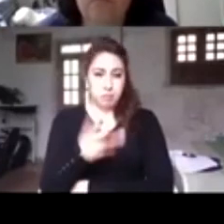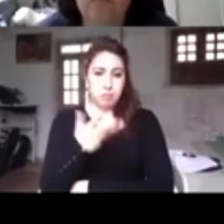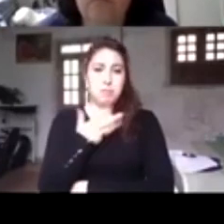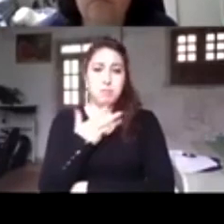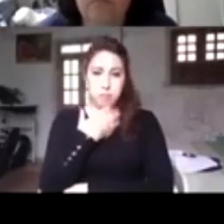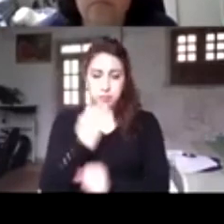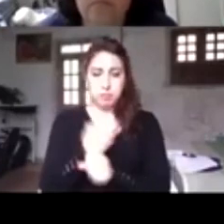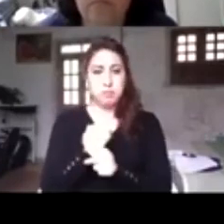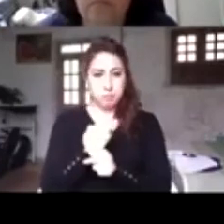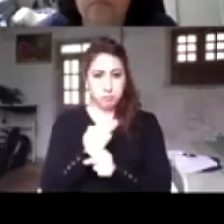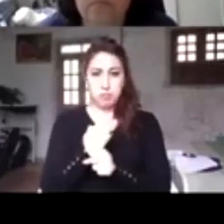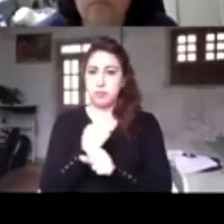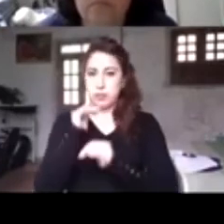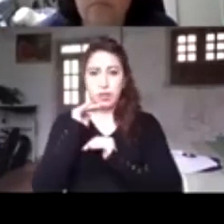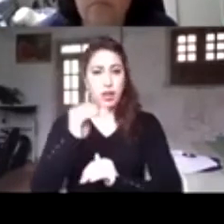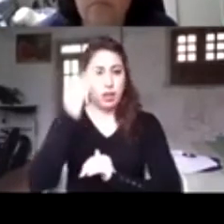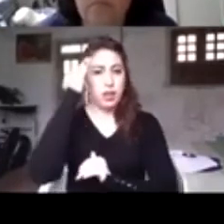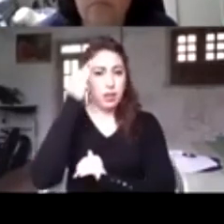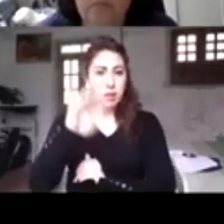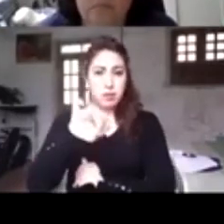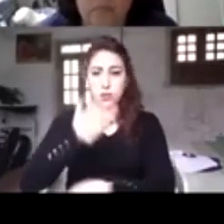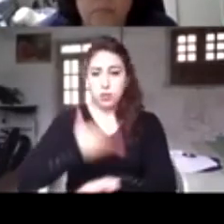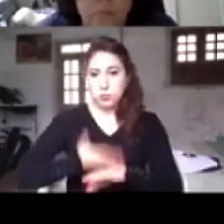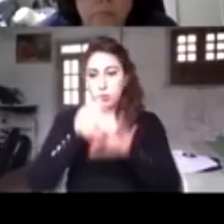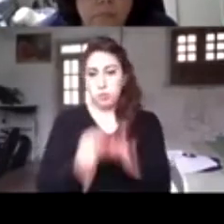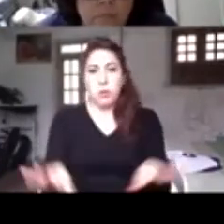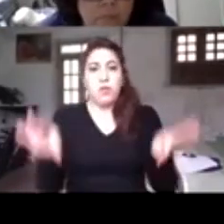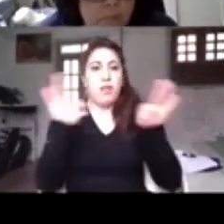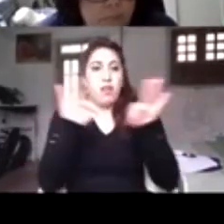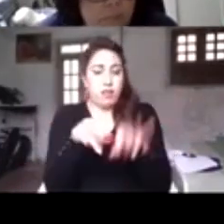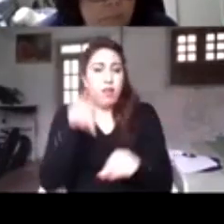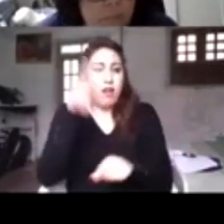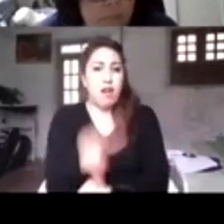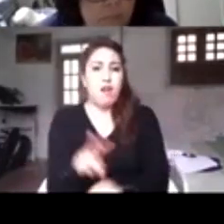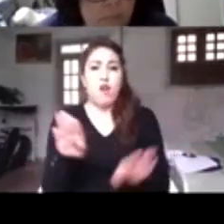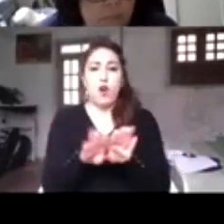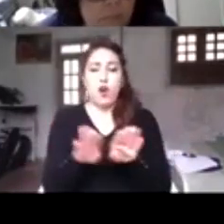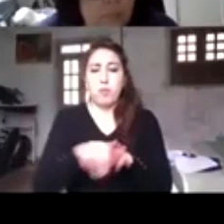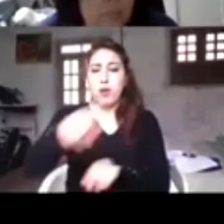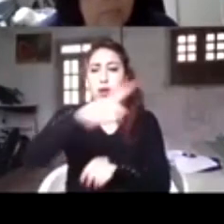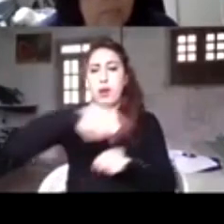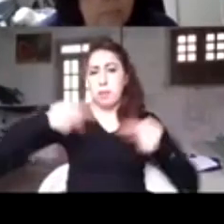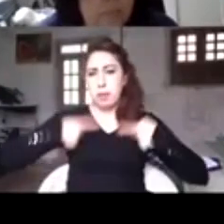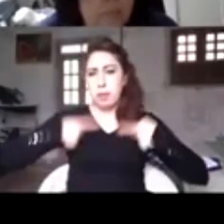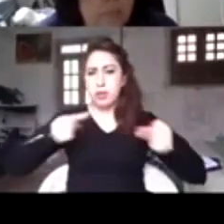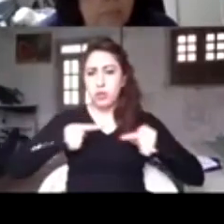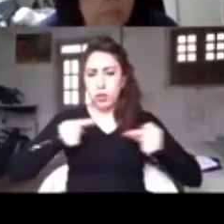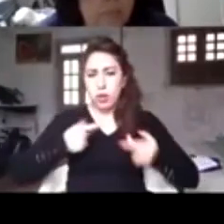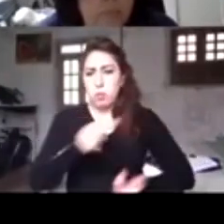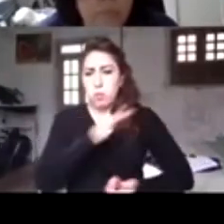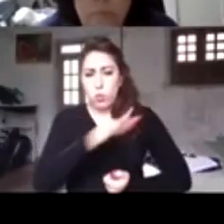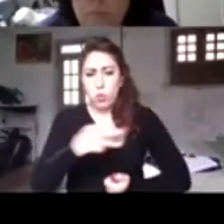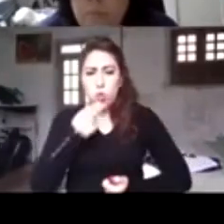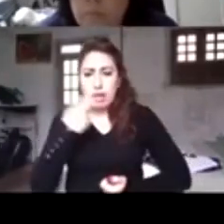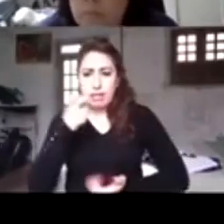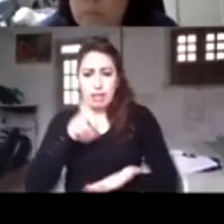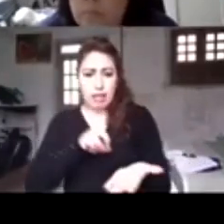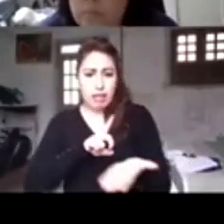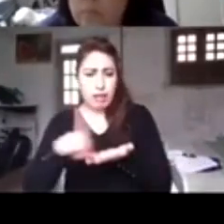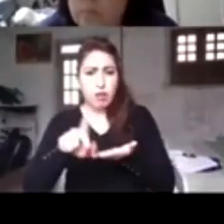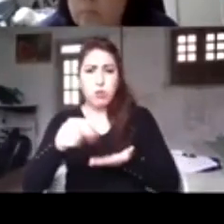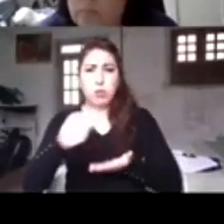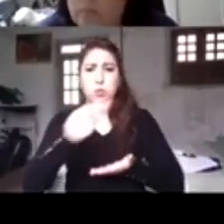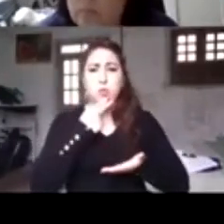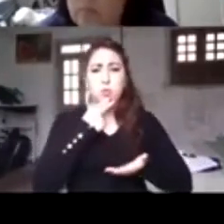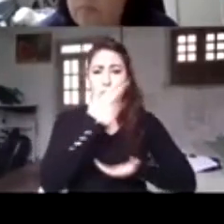relevante ya saber realmente cómo poder ejercer ese derecho a través de una solicitud de